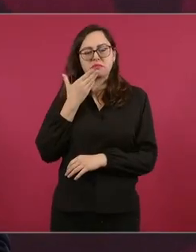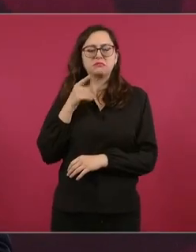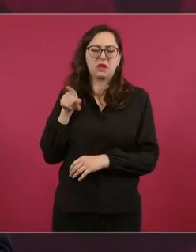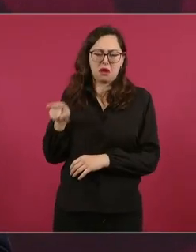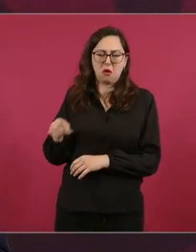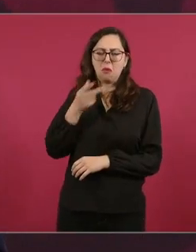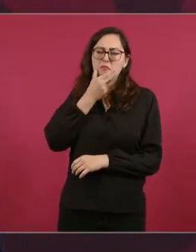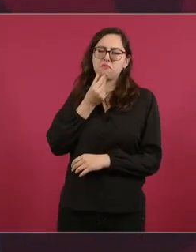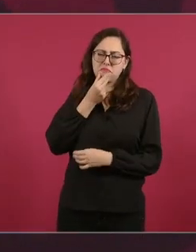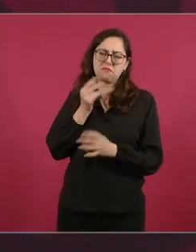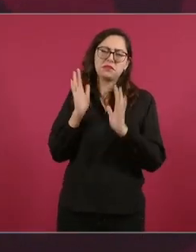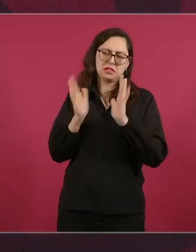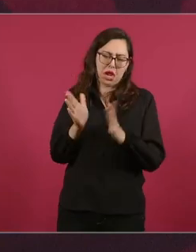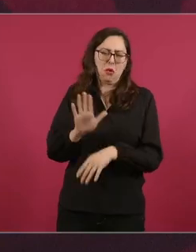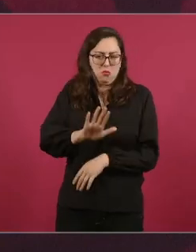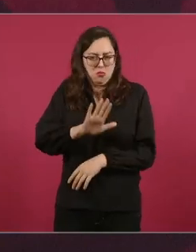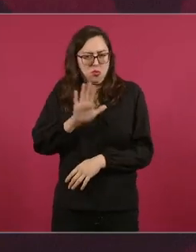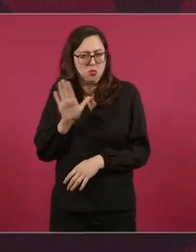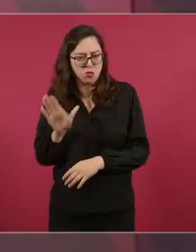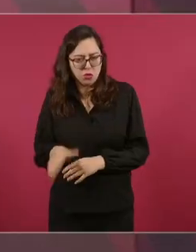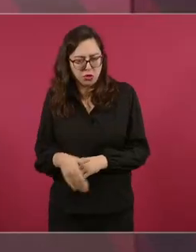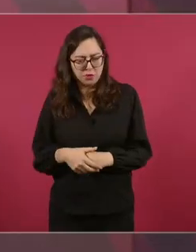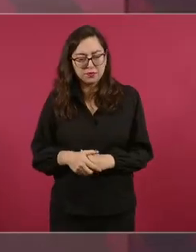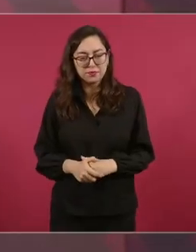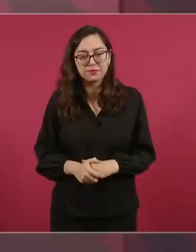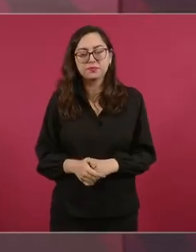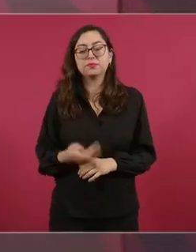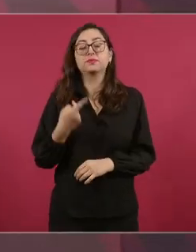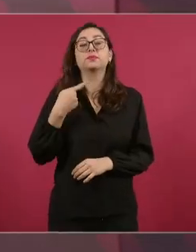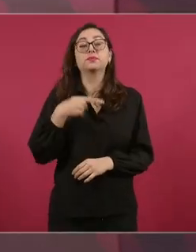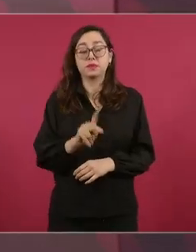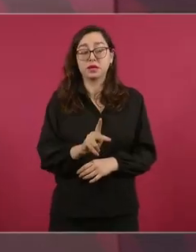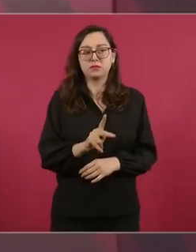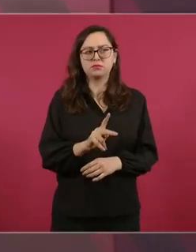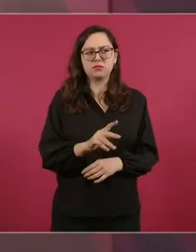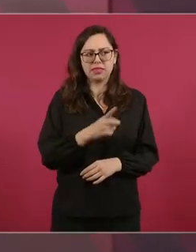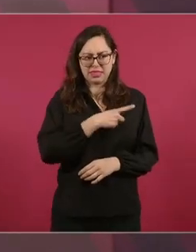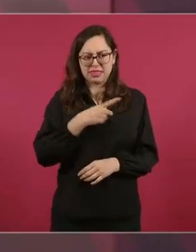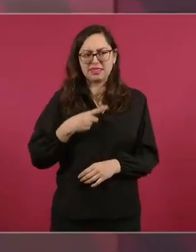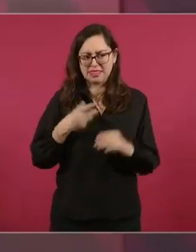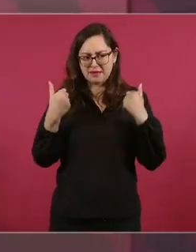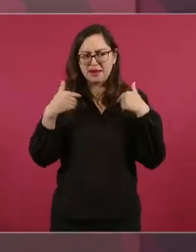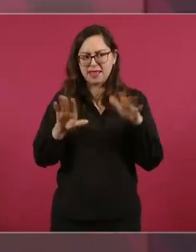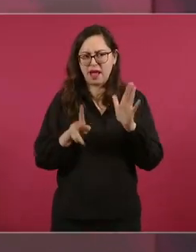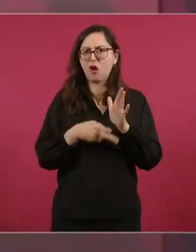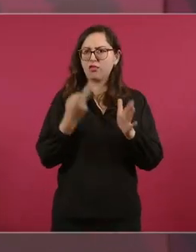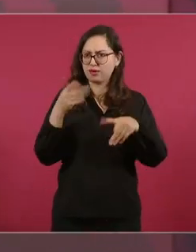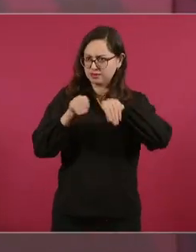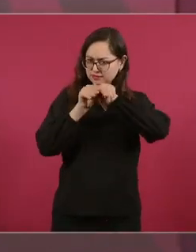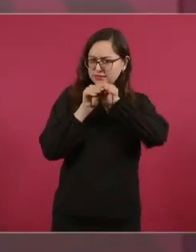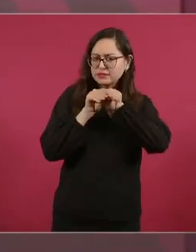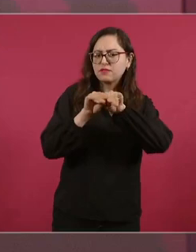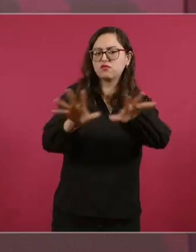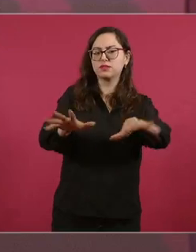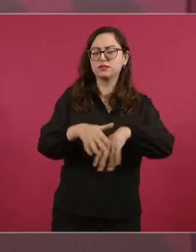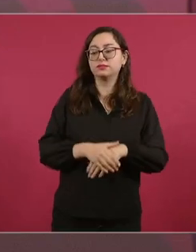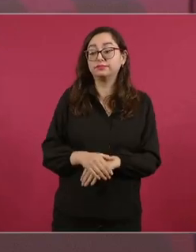declara en contra de Salinas y de su hermano, de Raúl Salinas.